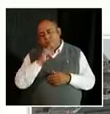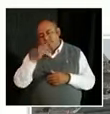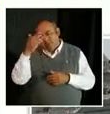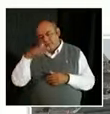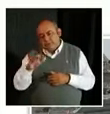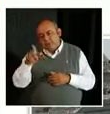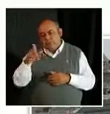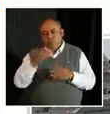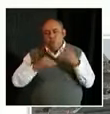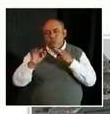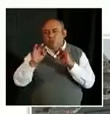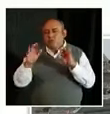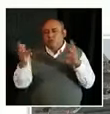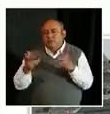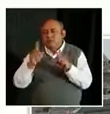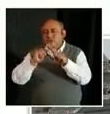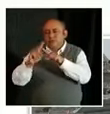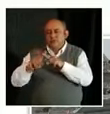características.